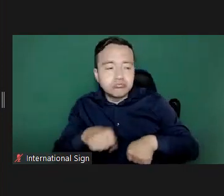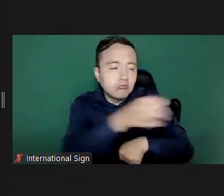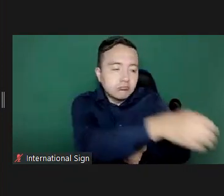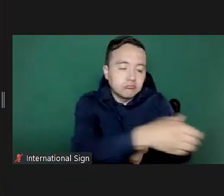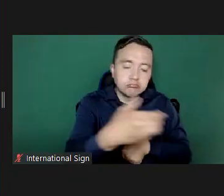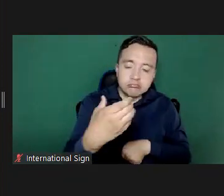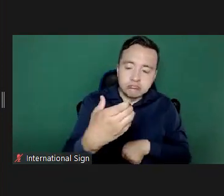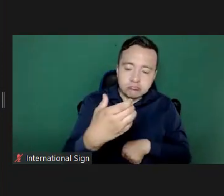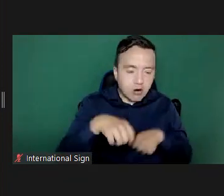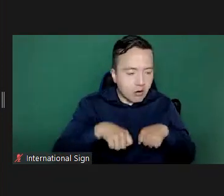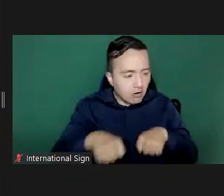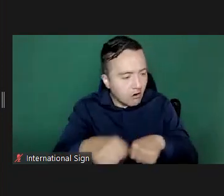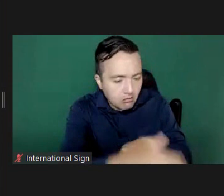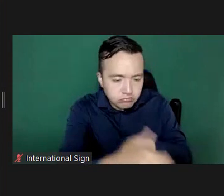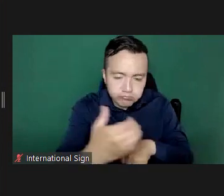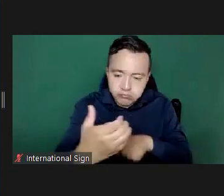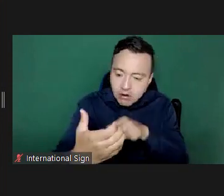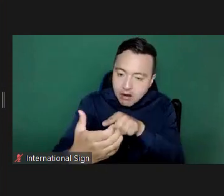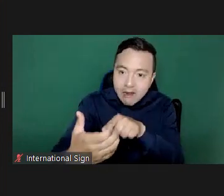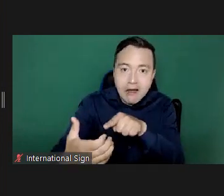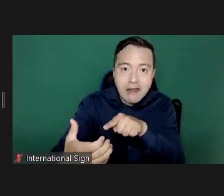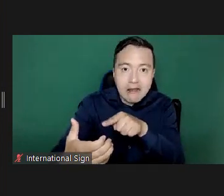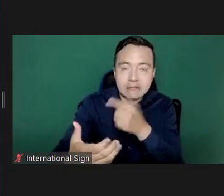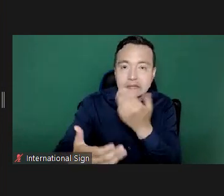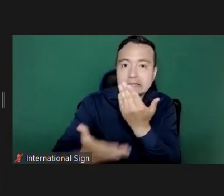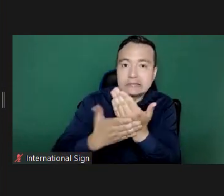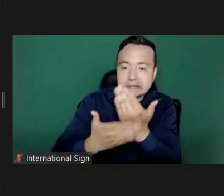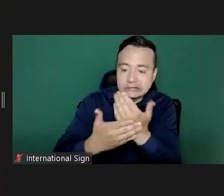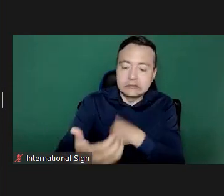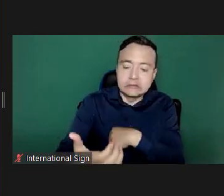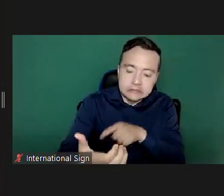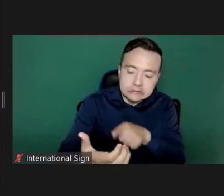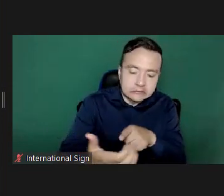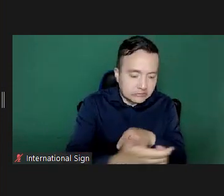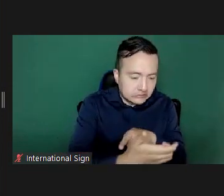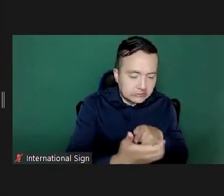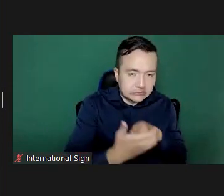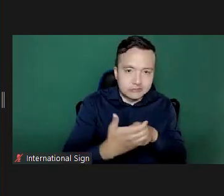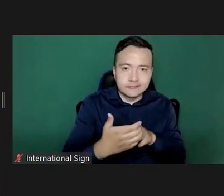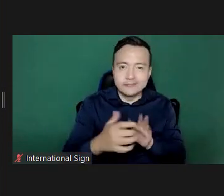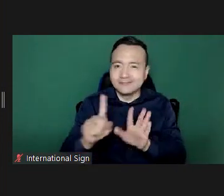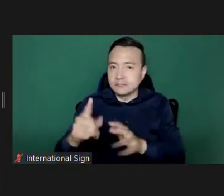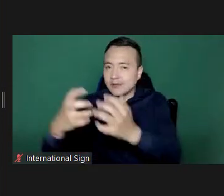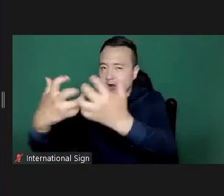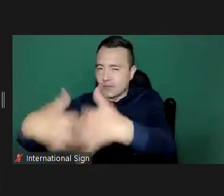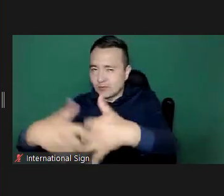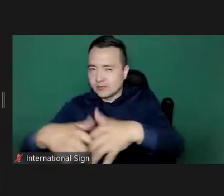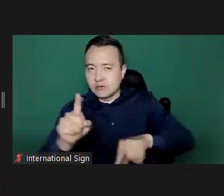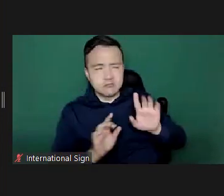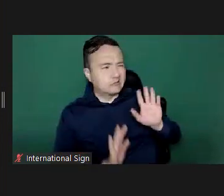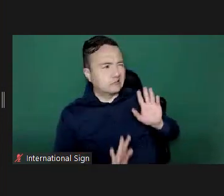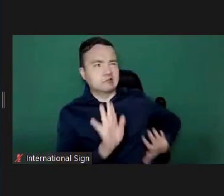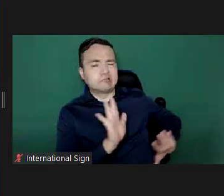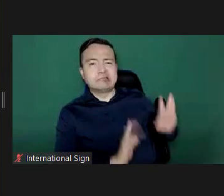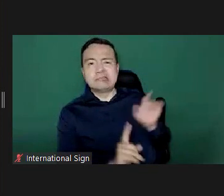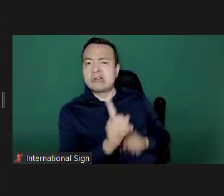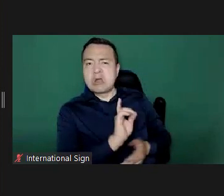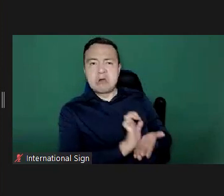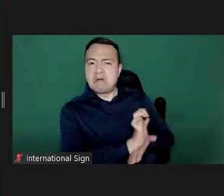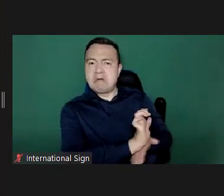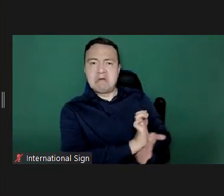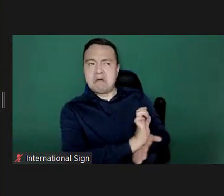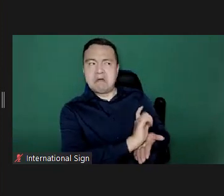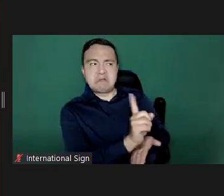que lidiar con la industria que se ha opuesto a estas prácticas, pero estamos tratando de